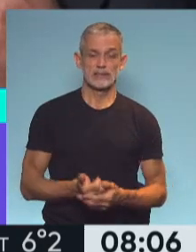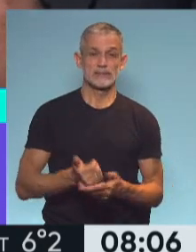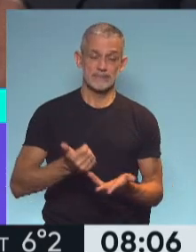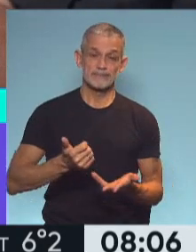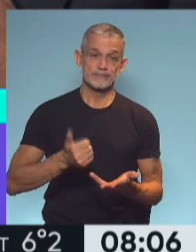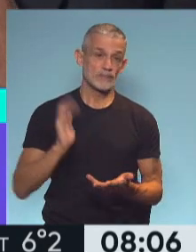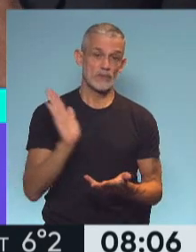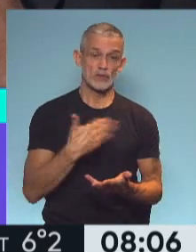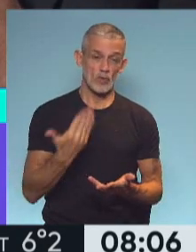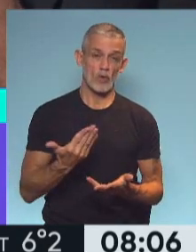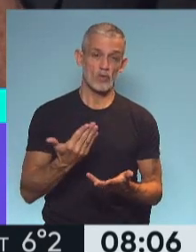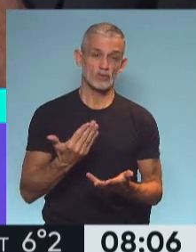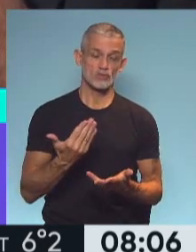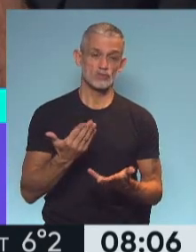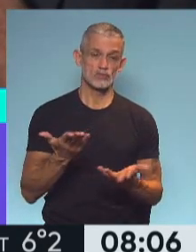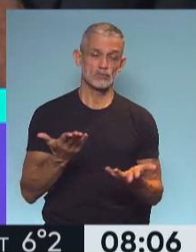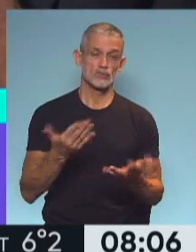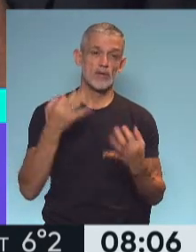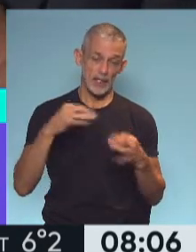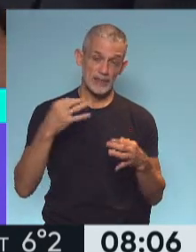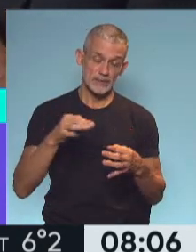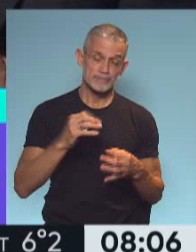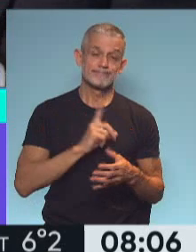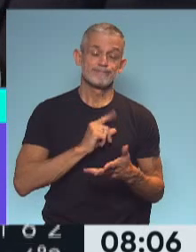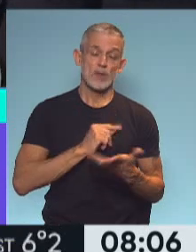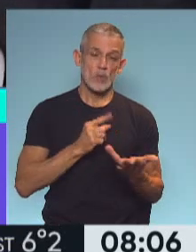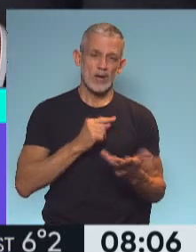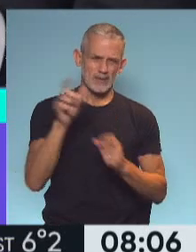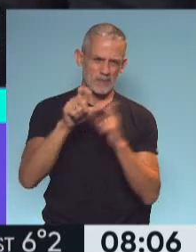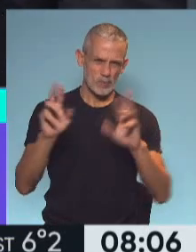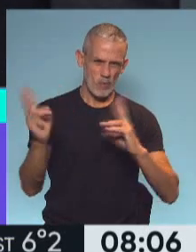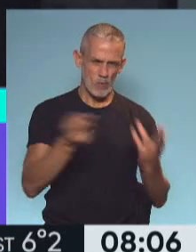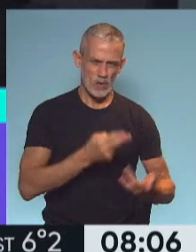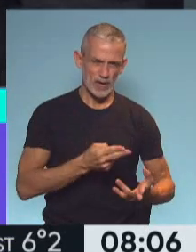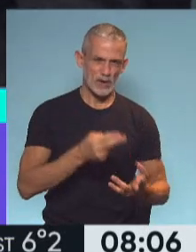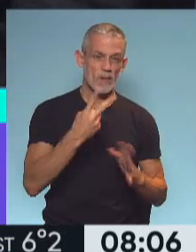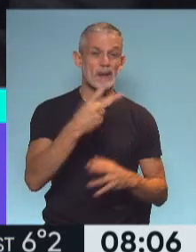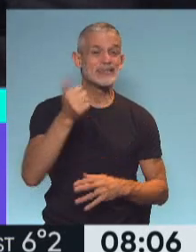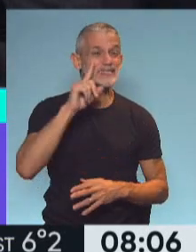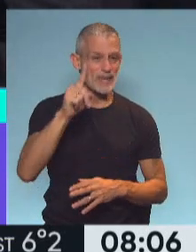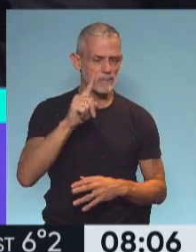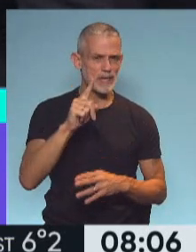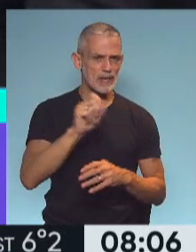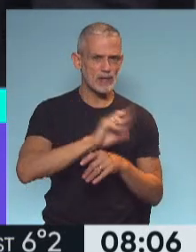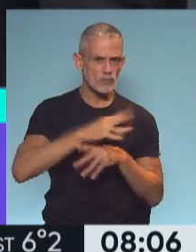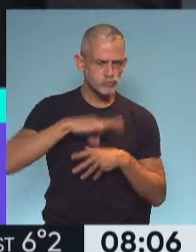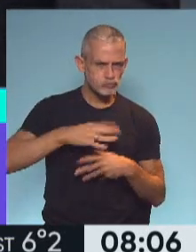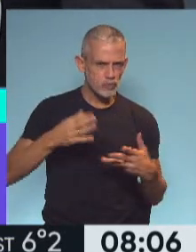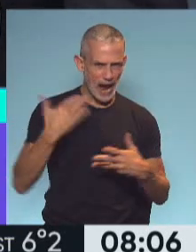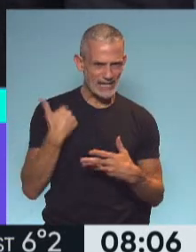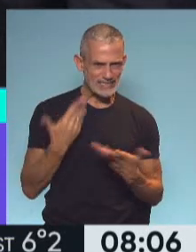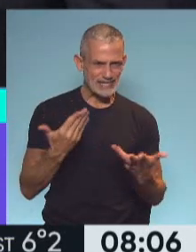lamentar todos, valga la redundancia, estas víctimas fatales, ¿no? 26.000 contagios en el día de ayer. Y bueno,